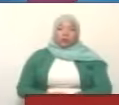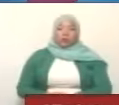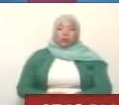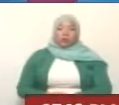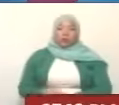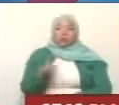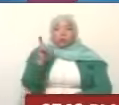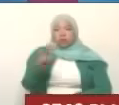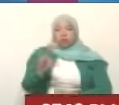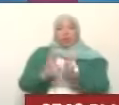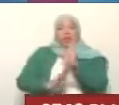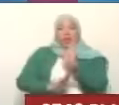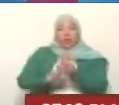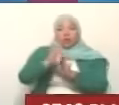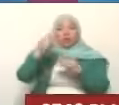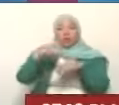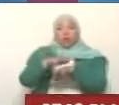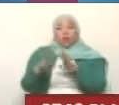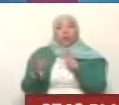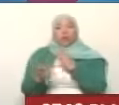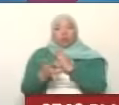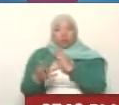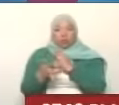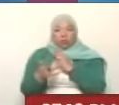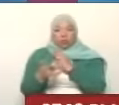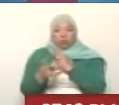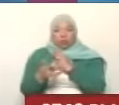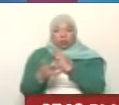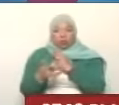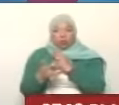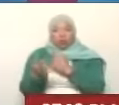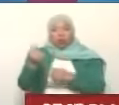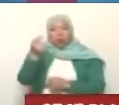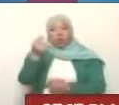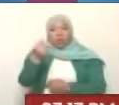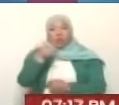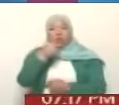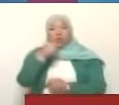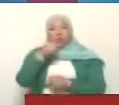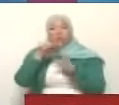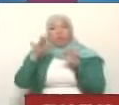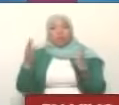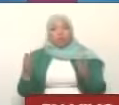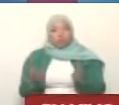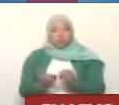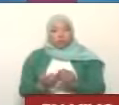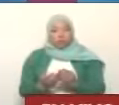zonas de mayor desarrollo tecnológico financiero del mundo,